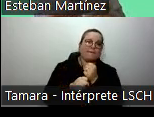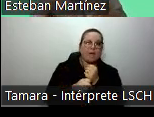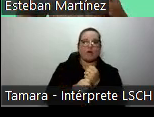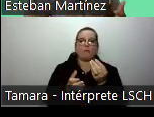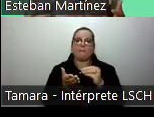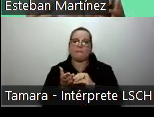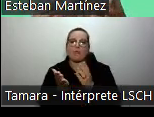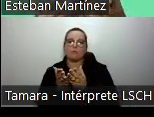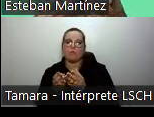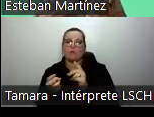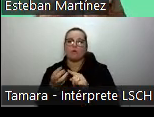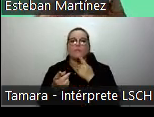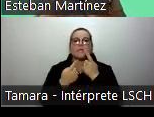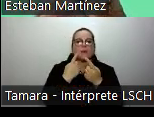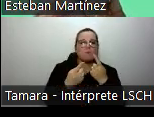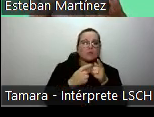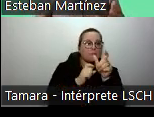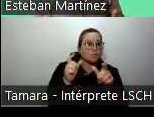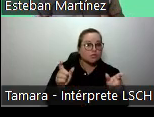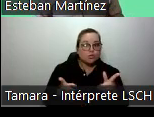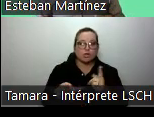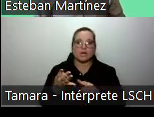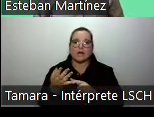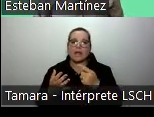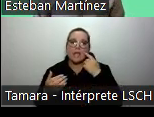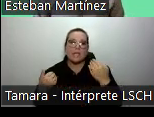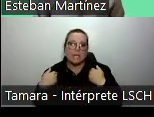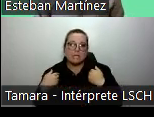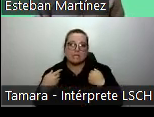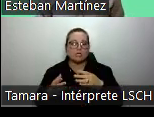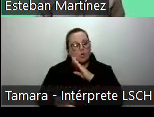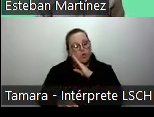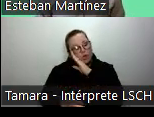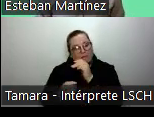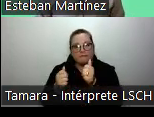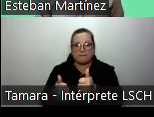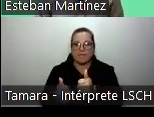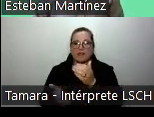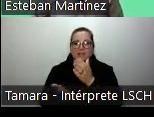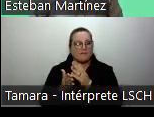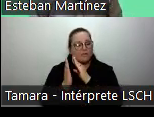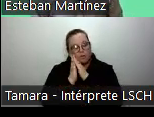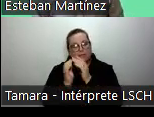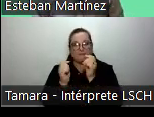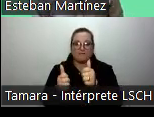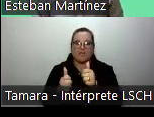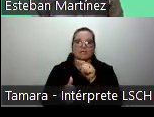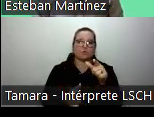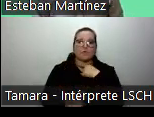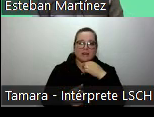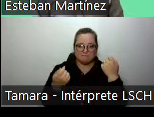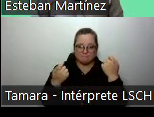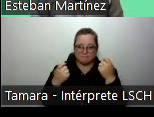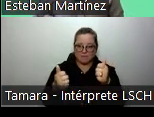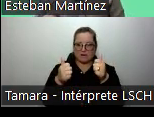de entrevistar gente Eh el hábito de hacer ejercicio el hábito de dormir bien Tienes que dormir bien si quieres que te vaya bien pueden haber muchos